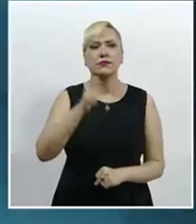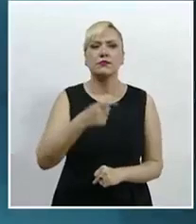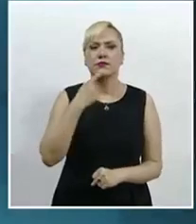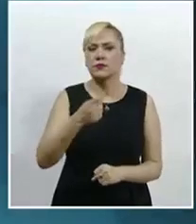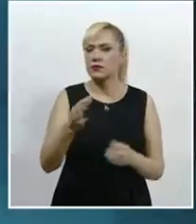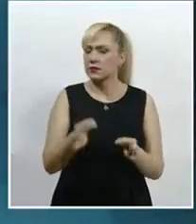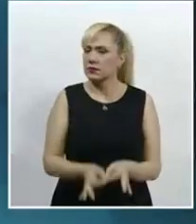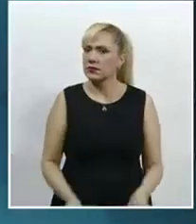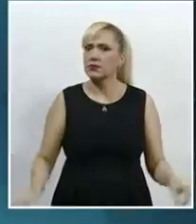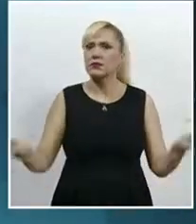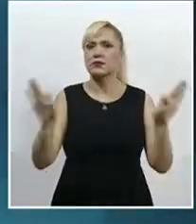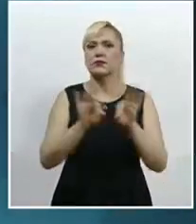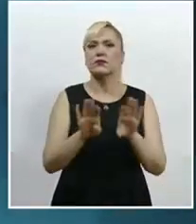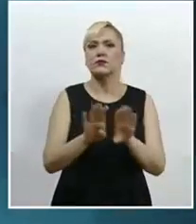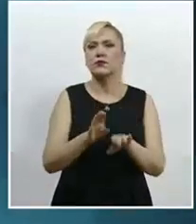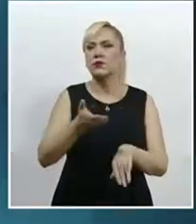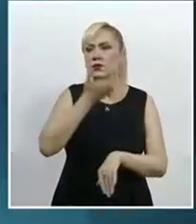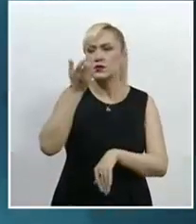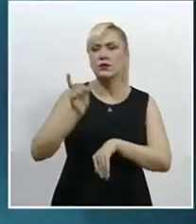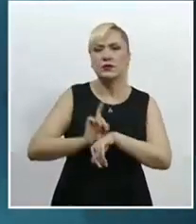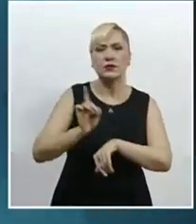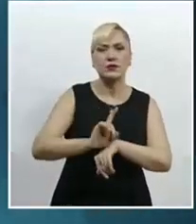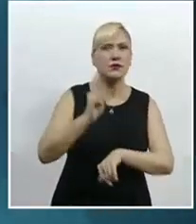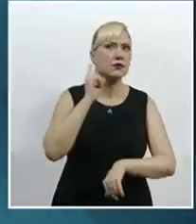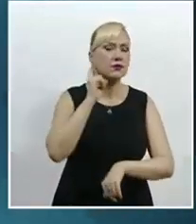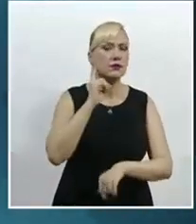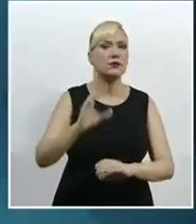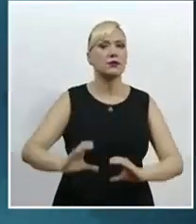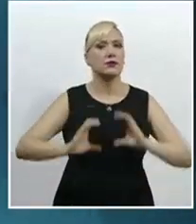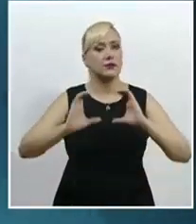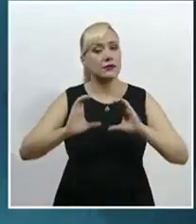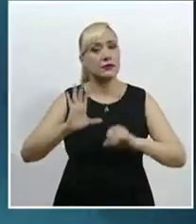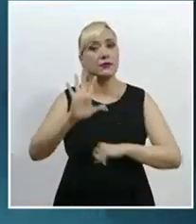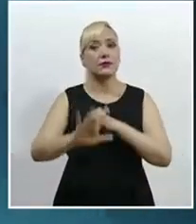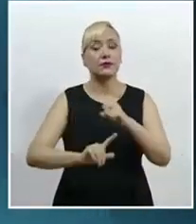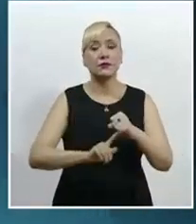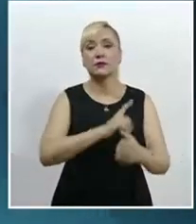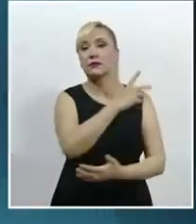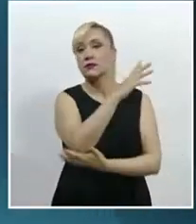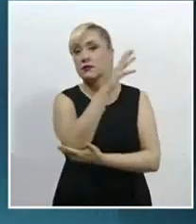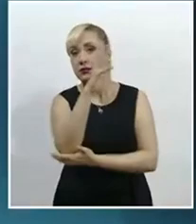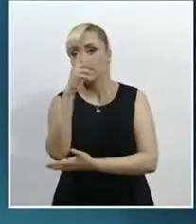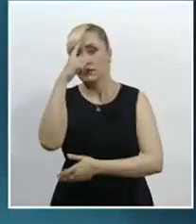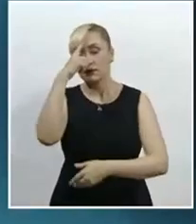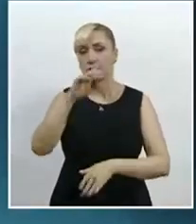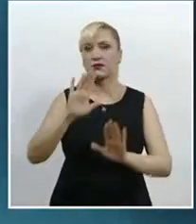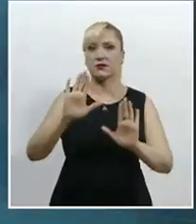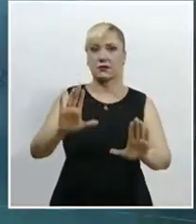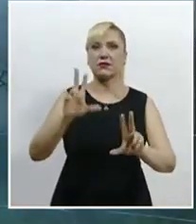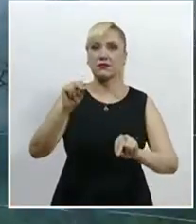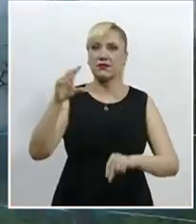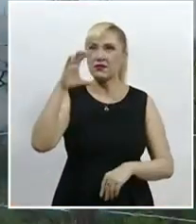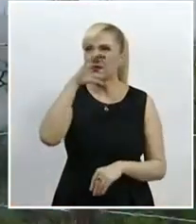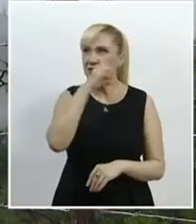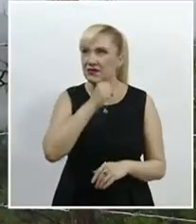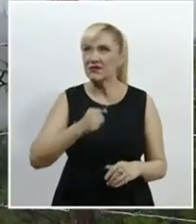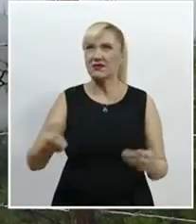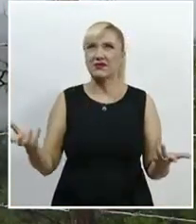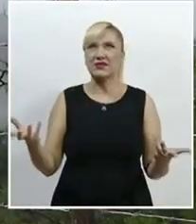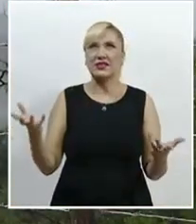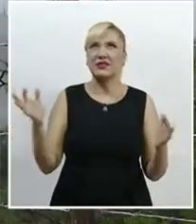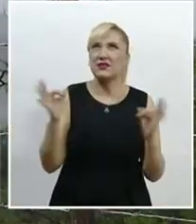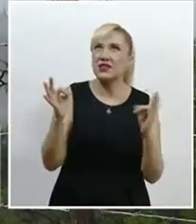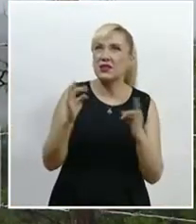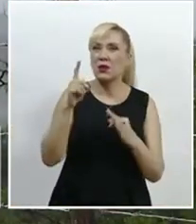la importancia de las acciones cotidianas para favorecer el cuidado de la naturaleza y frenar los efectos del cambio climático. Está disponible